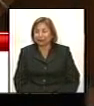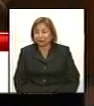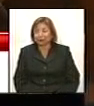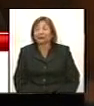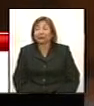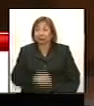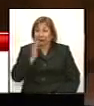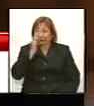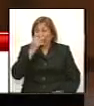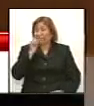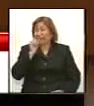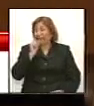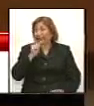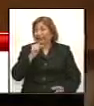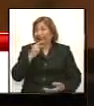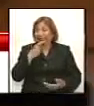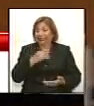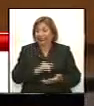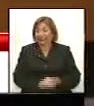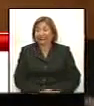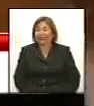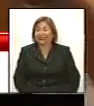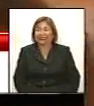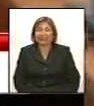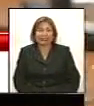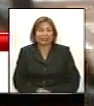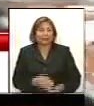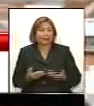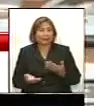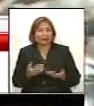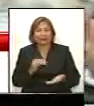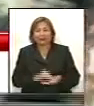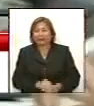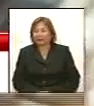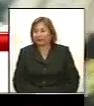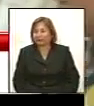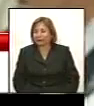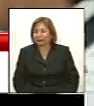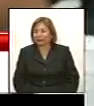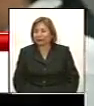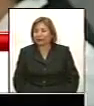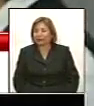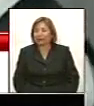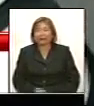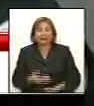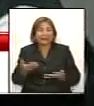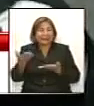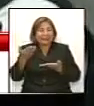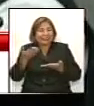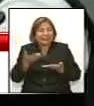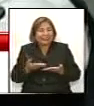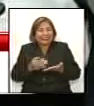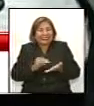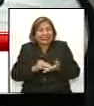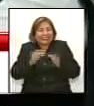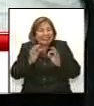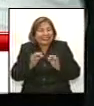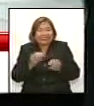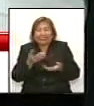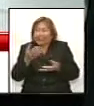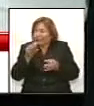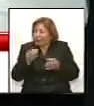Sí, me parece finalmente eso, ¿no? De que tratemos de llegar